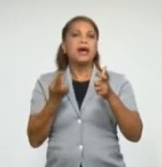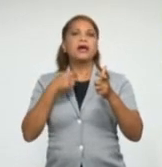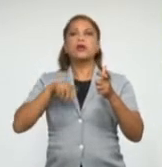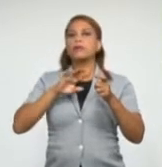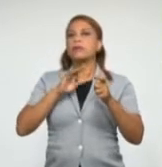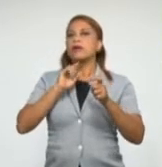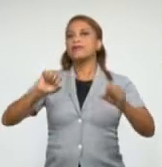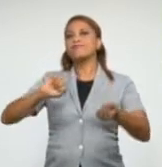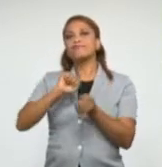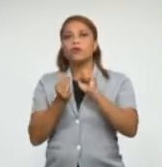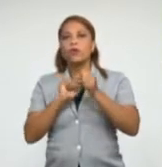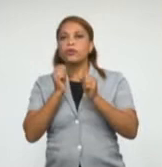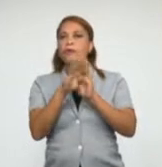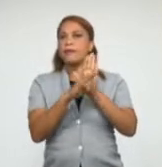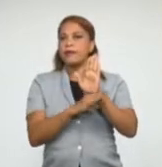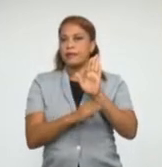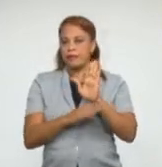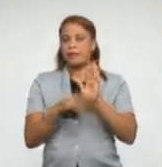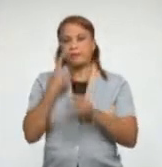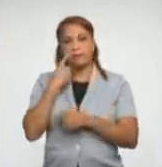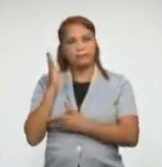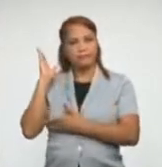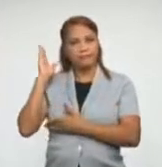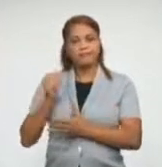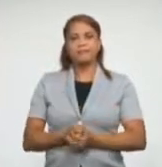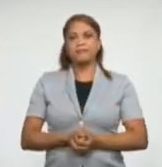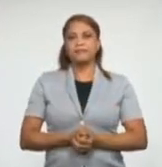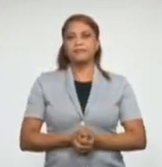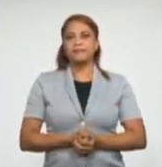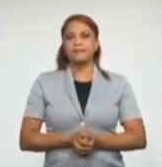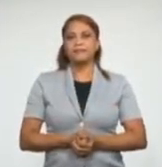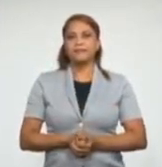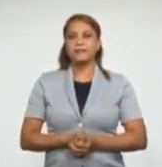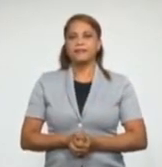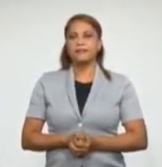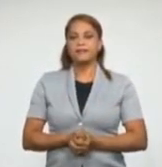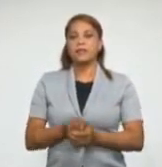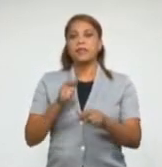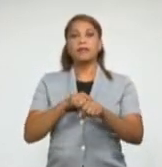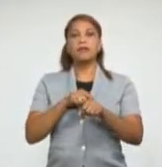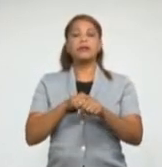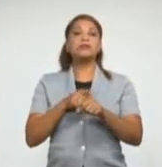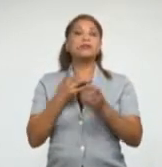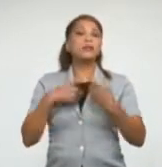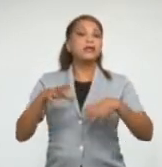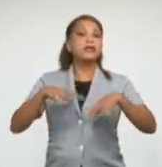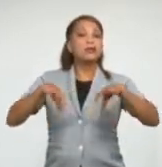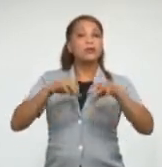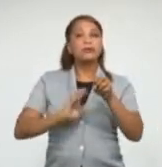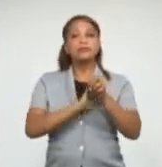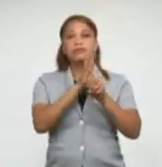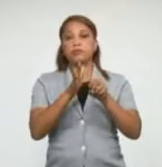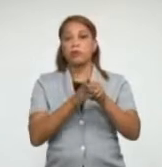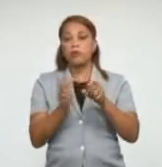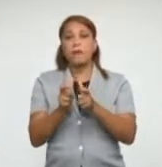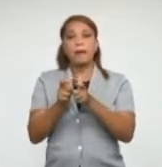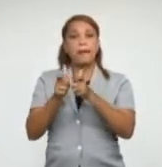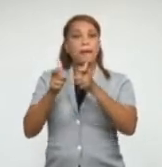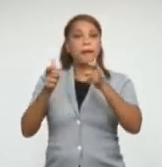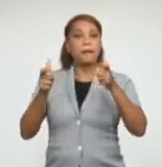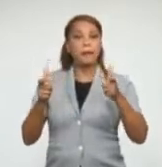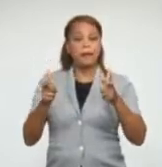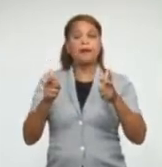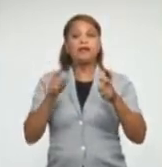control sanitario. Tenemos el reporte. En momentos en que el aumento de casos confirmados del SARS-CoV-2 resulta